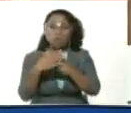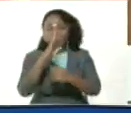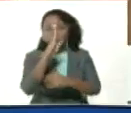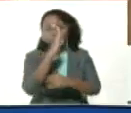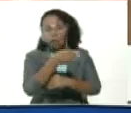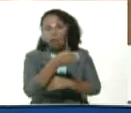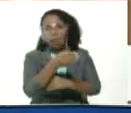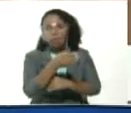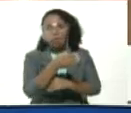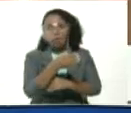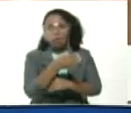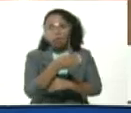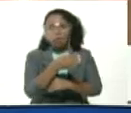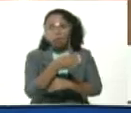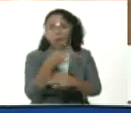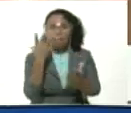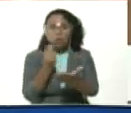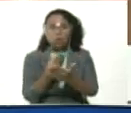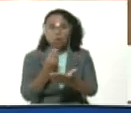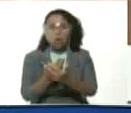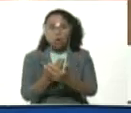directo a Monagas.